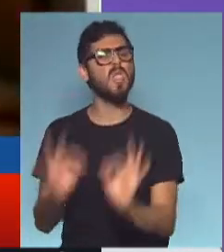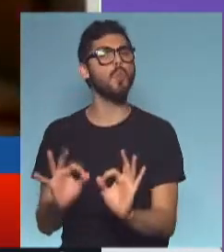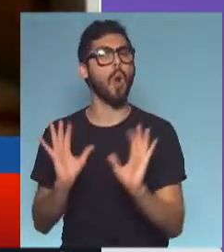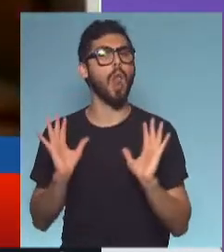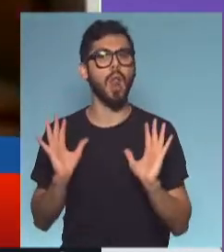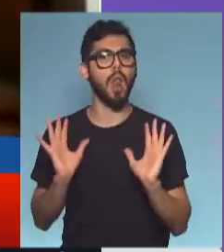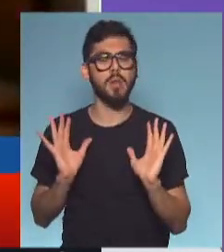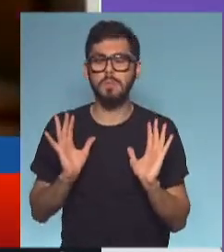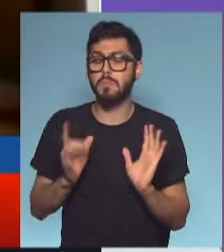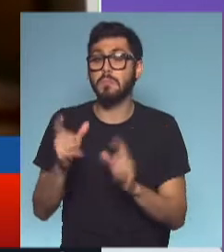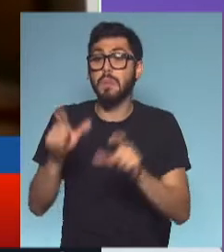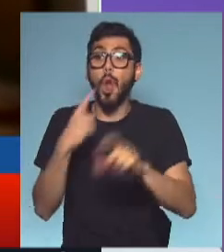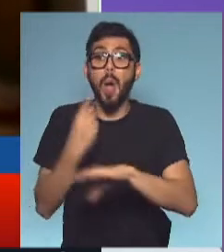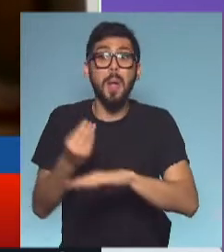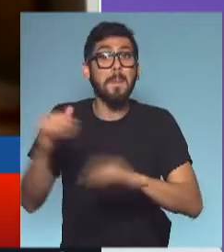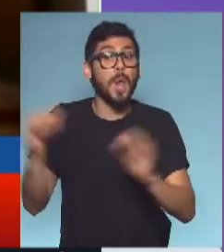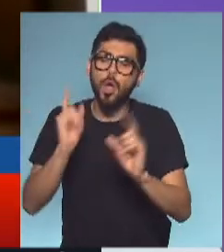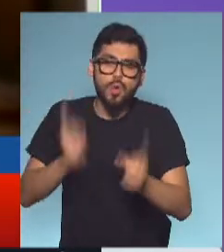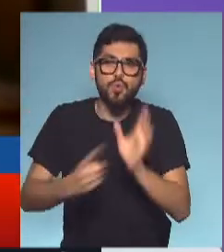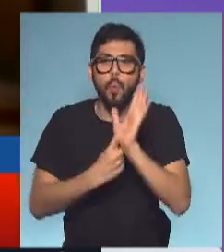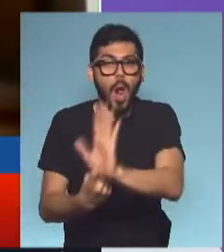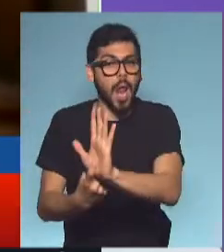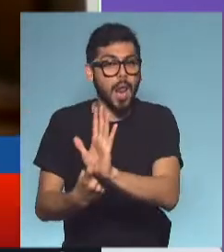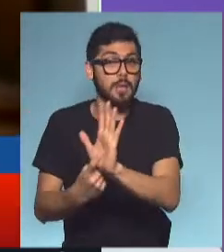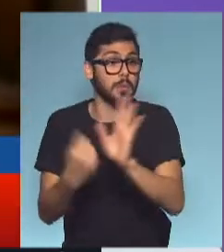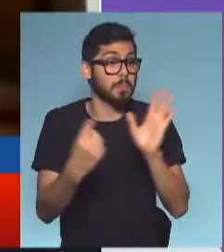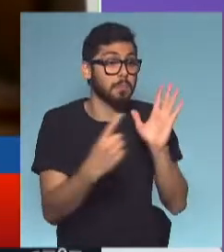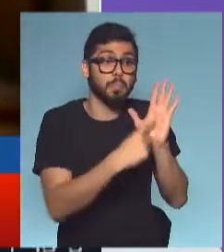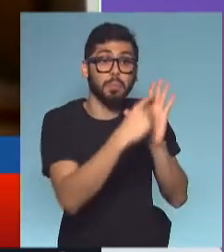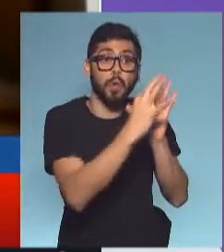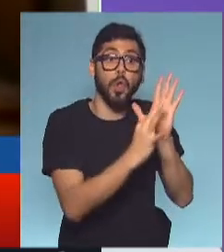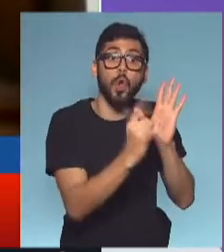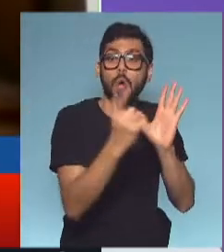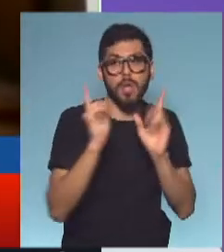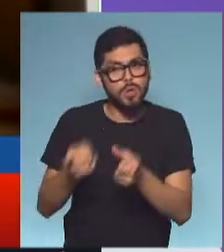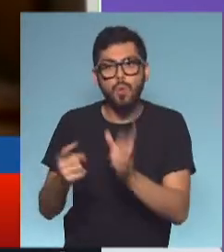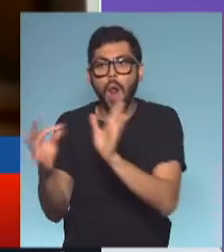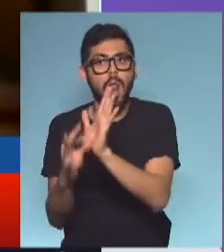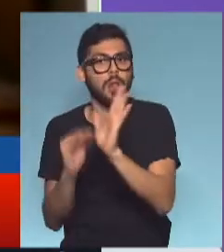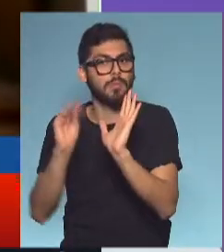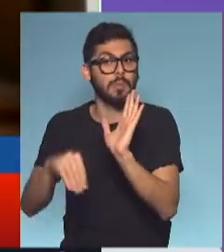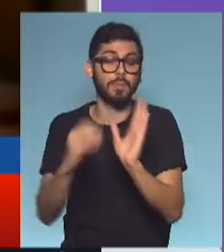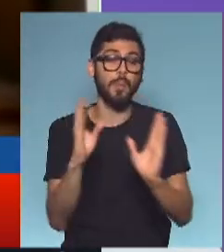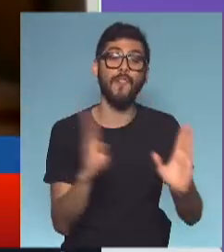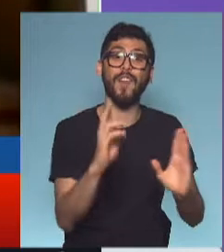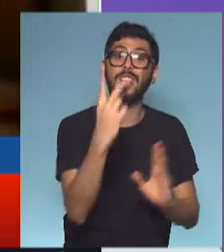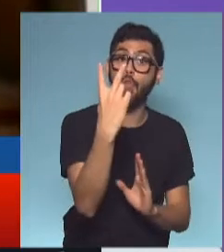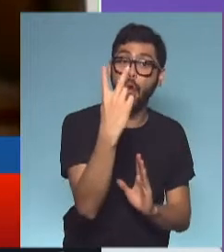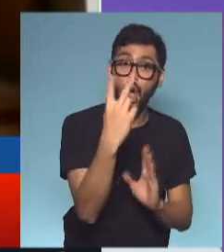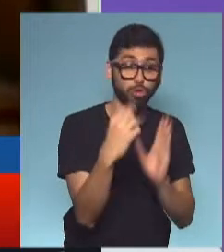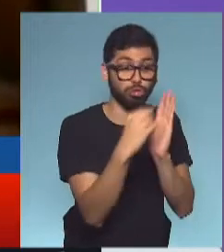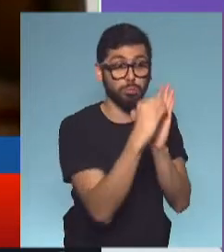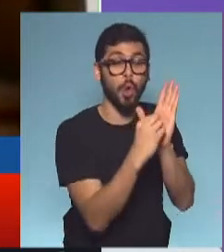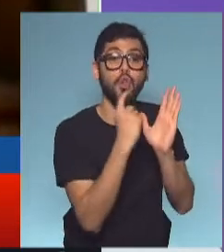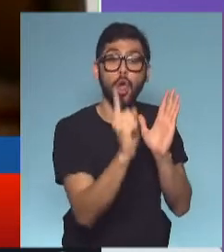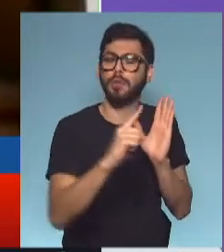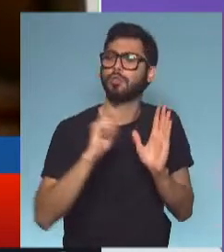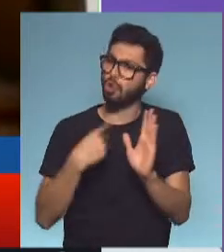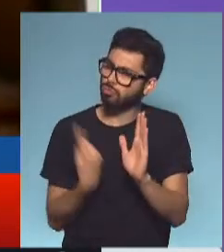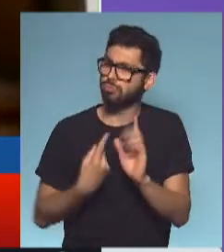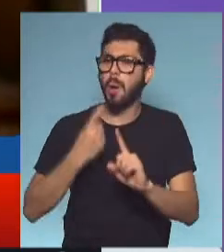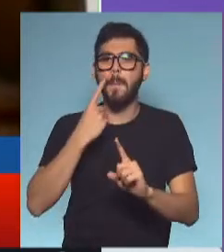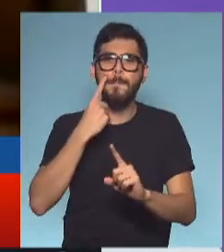montón de distritos que no están previstos en el decreto de necesidad de urgencia nacional, que estén en fase 2, Sí. y nosotros en un trabajo conjunto